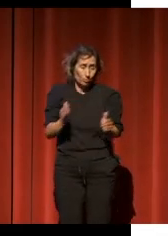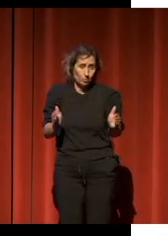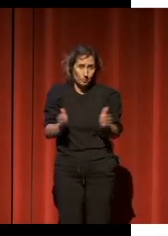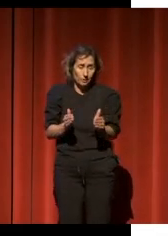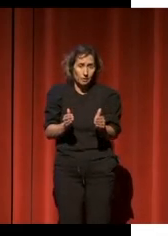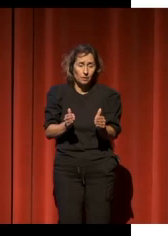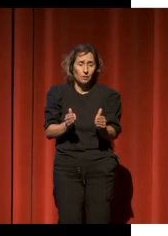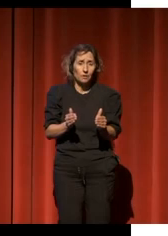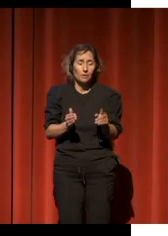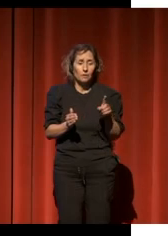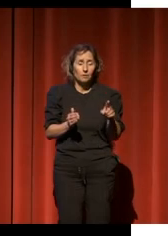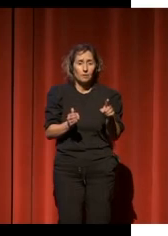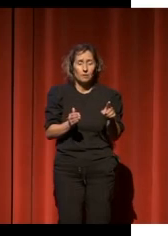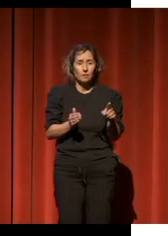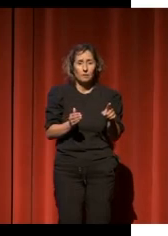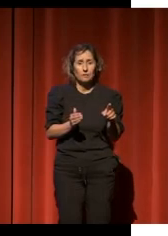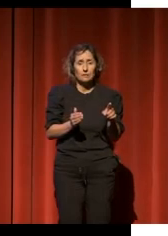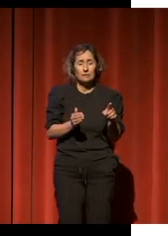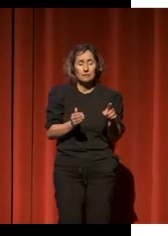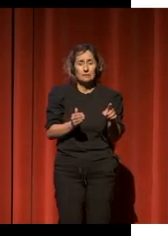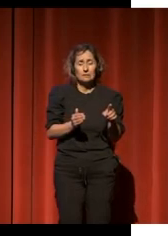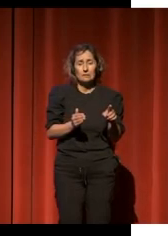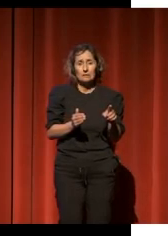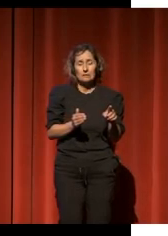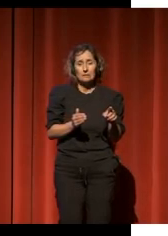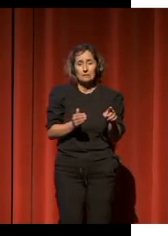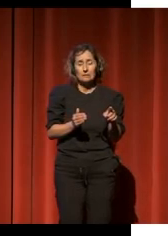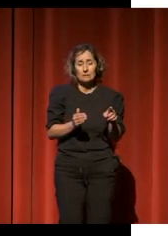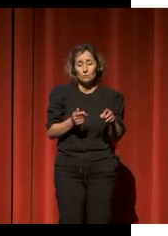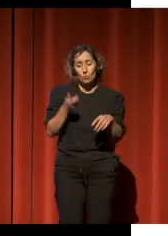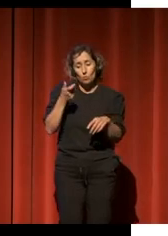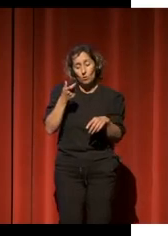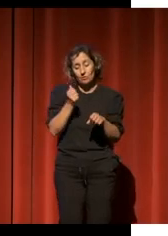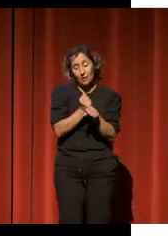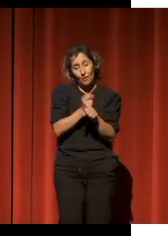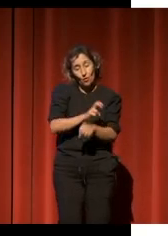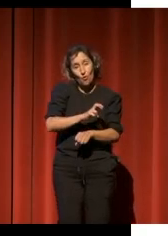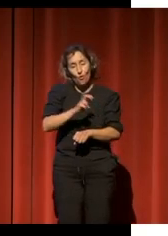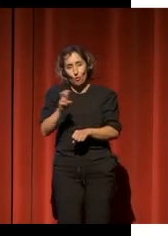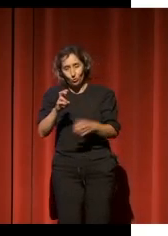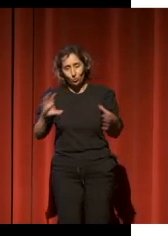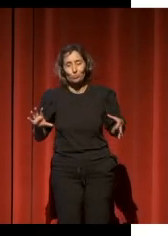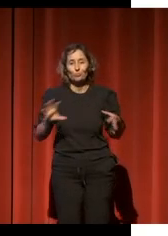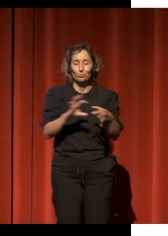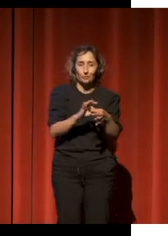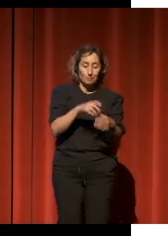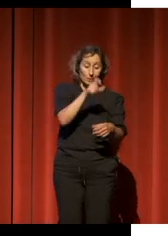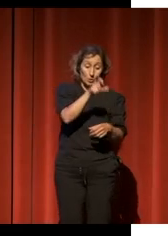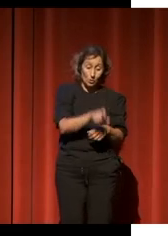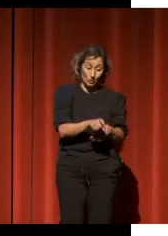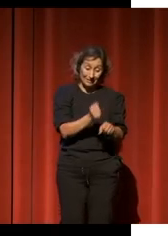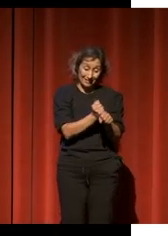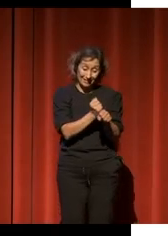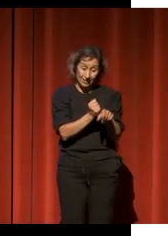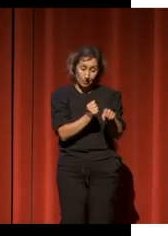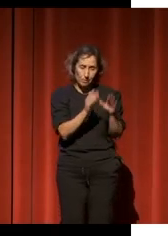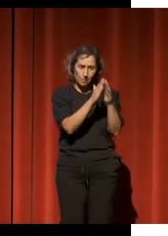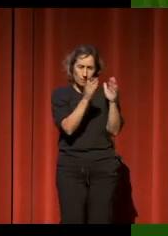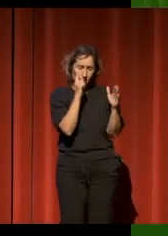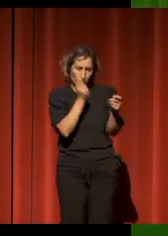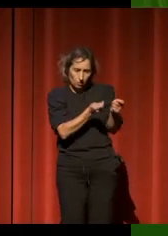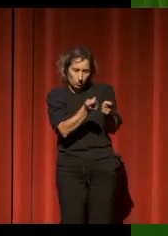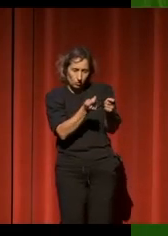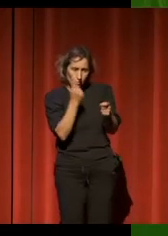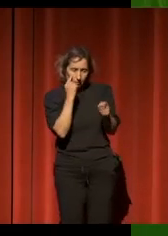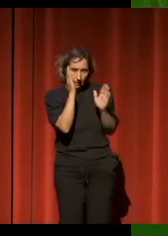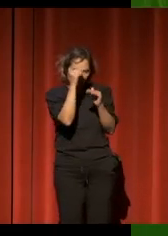lo compagina con otras actividades del del municipio pero digamos que está pendiente de la O atento a la a la